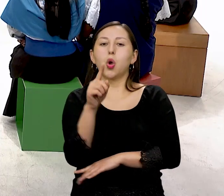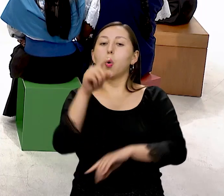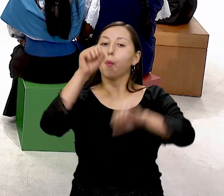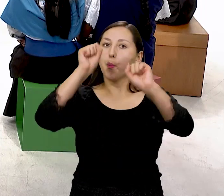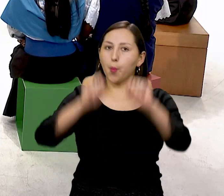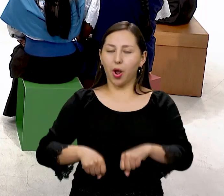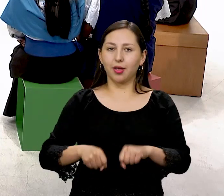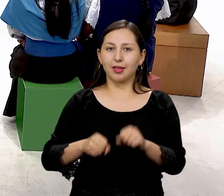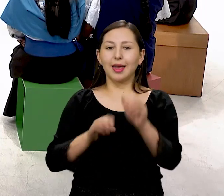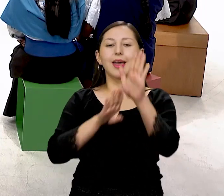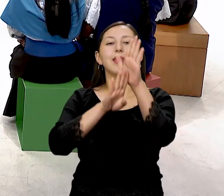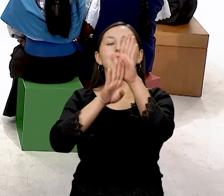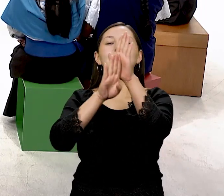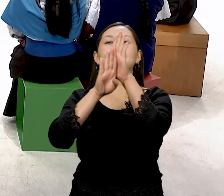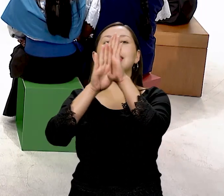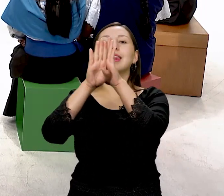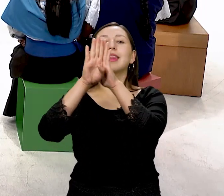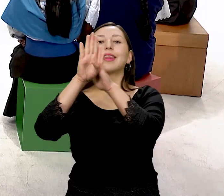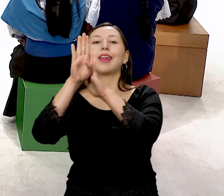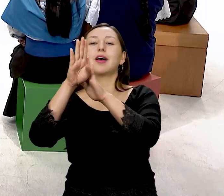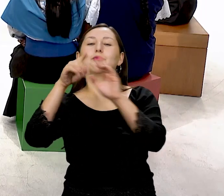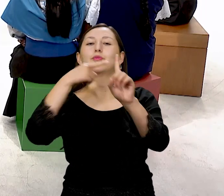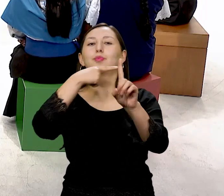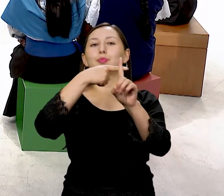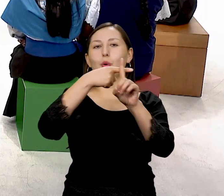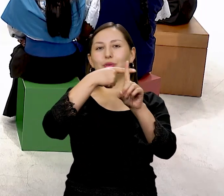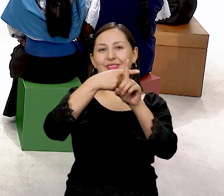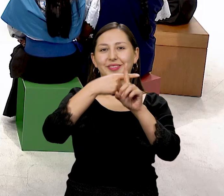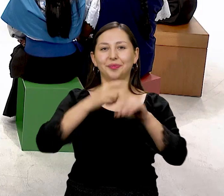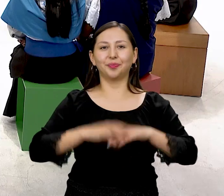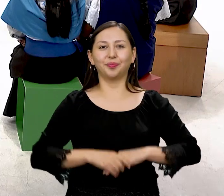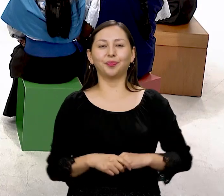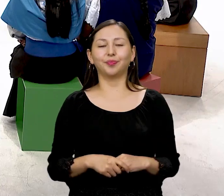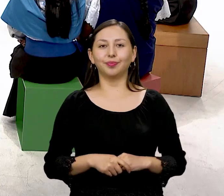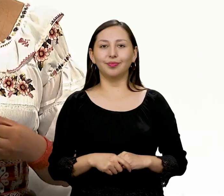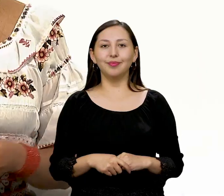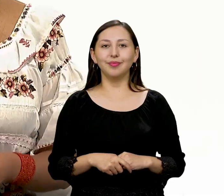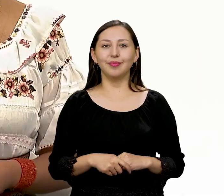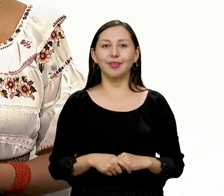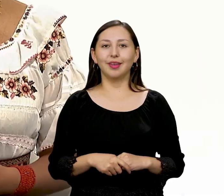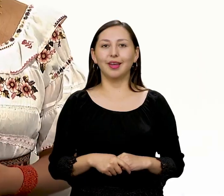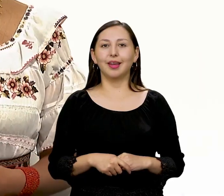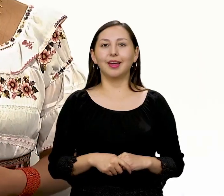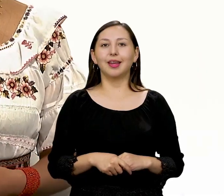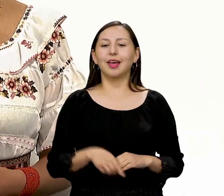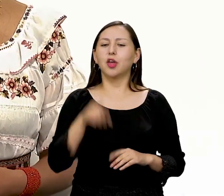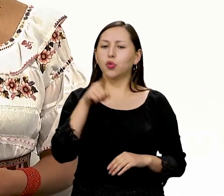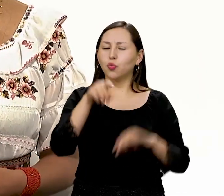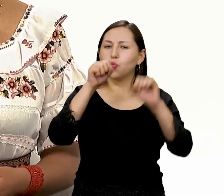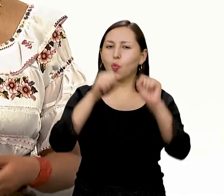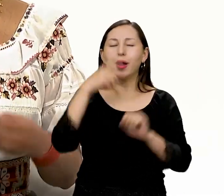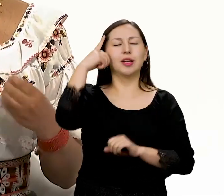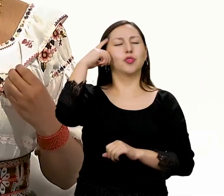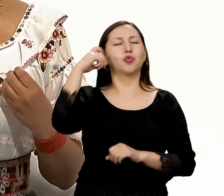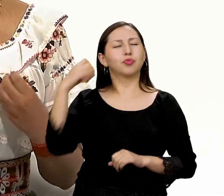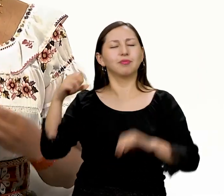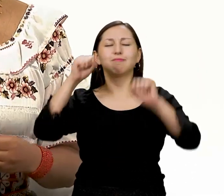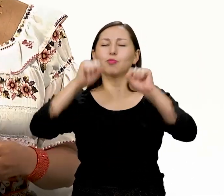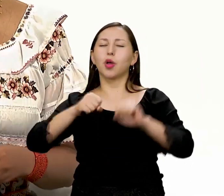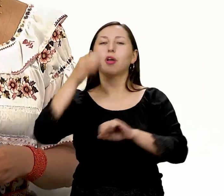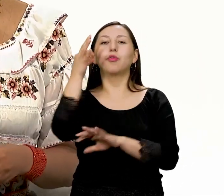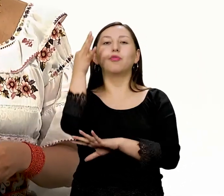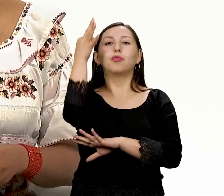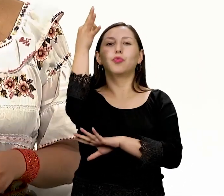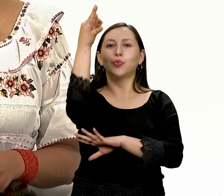personas que les ayudan a crecer y a sumarse a hacer más cosas. Las personas que les invitan a soñar, pero que también